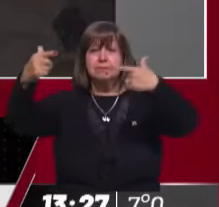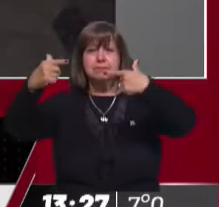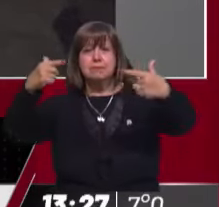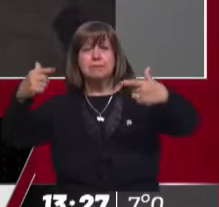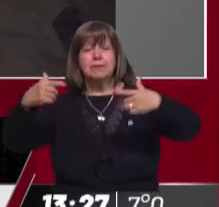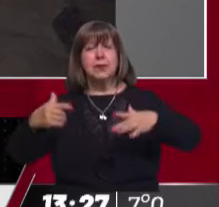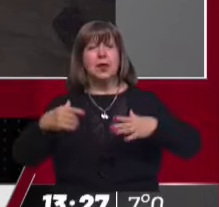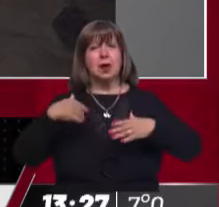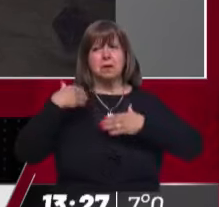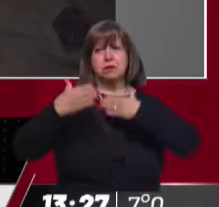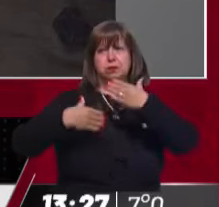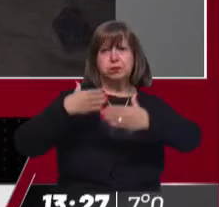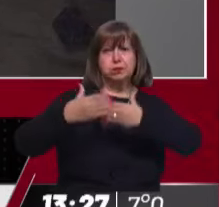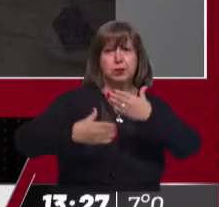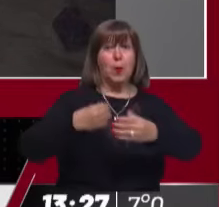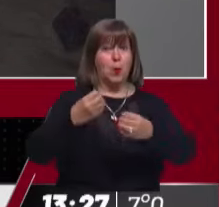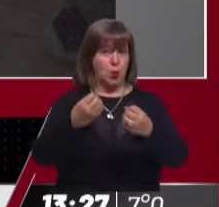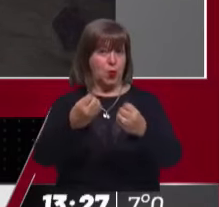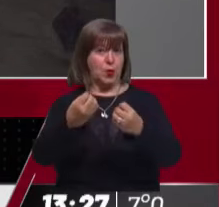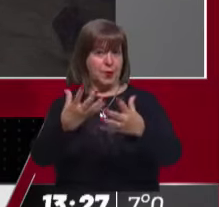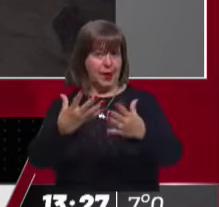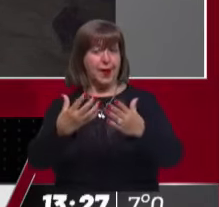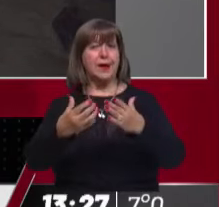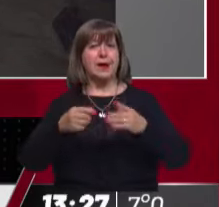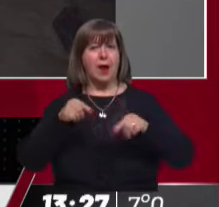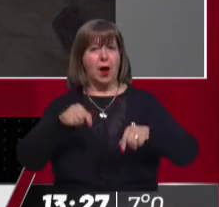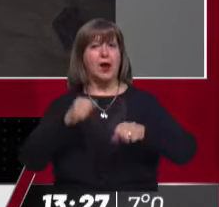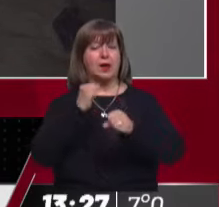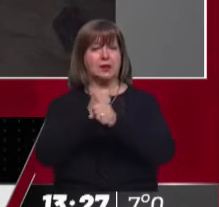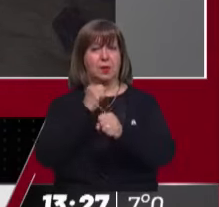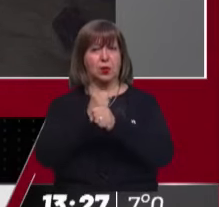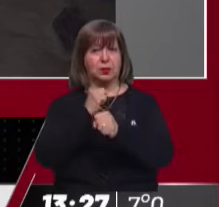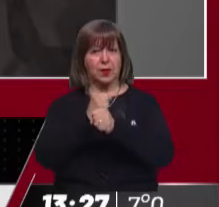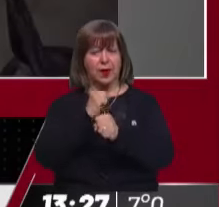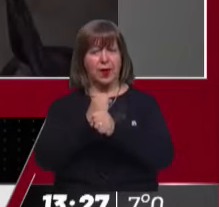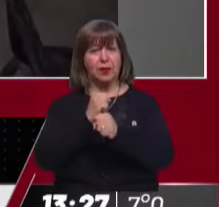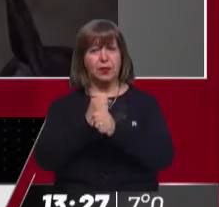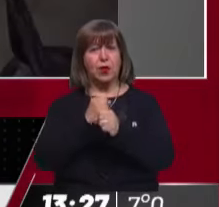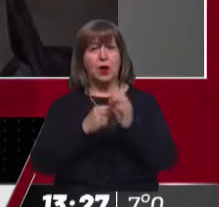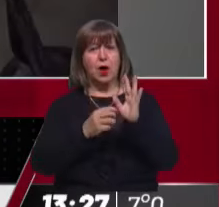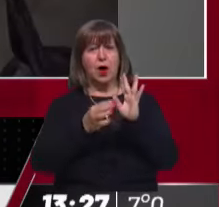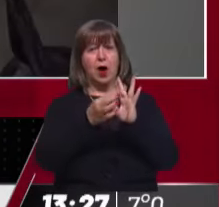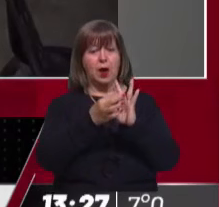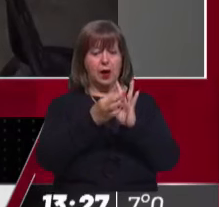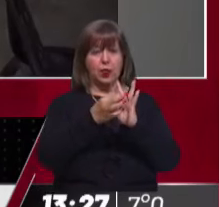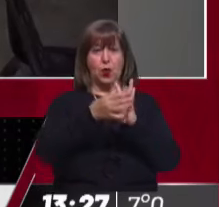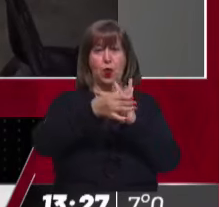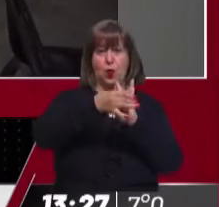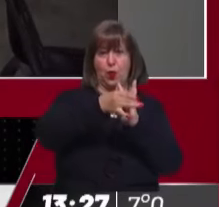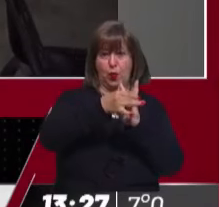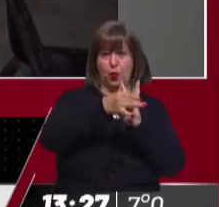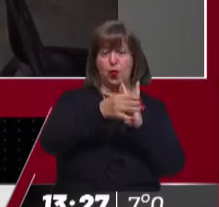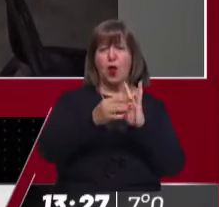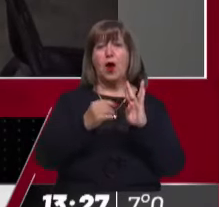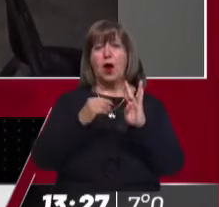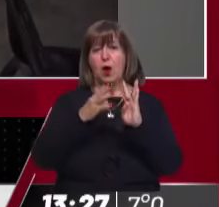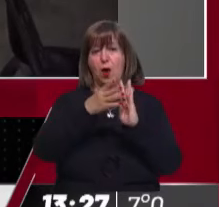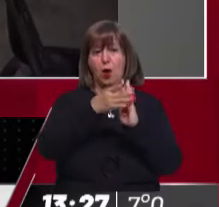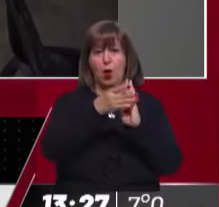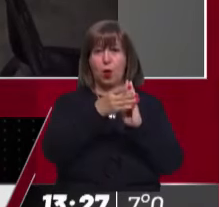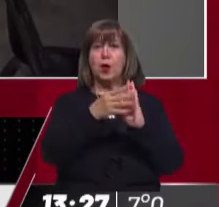imagen de la provincia, y que, bueno, con esta sanción, con esta condena que es ejemplificadora, no solamente